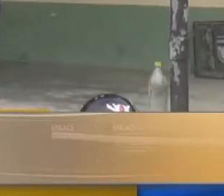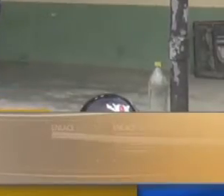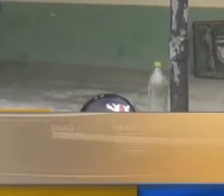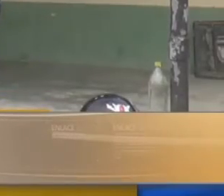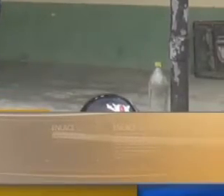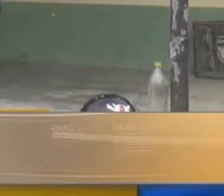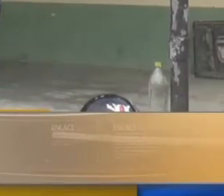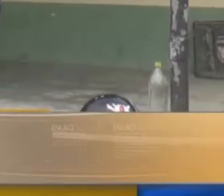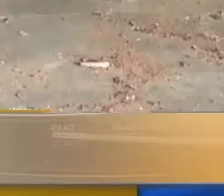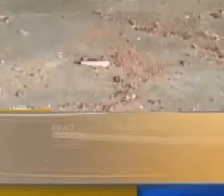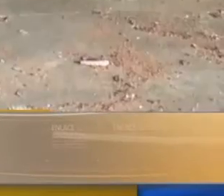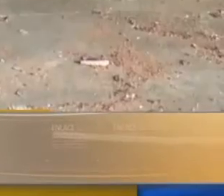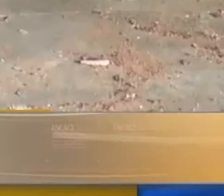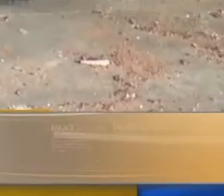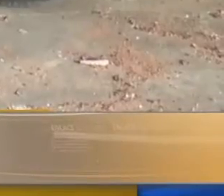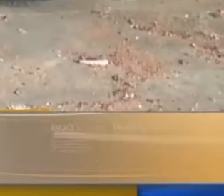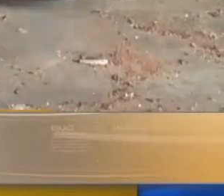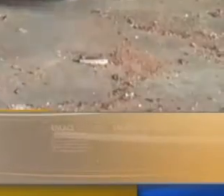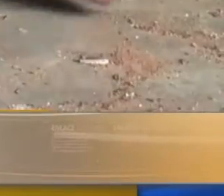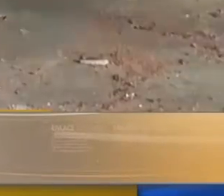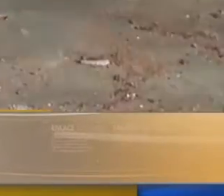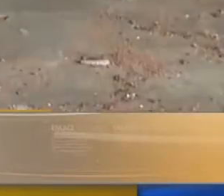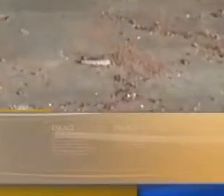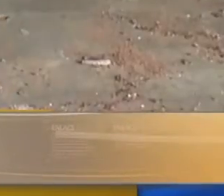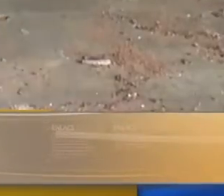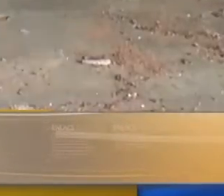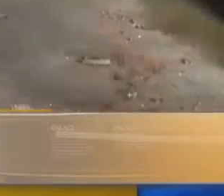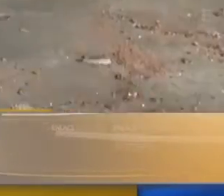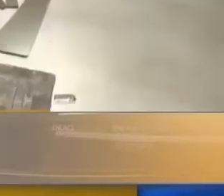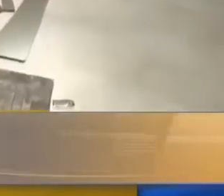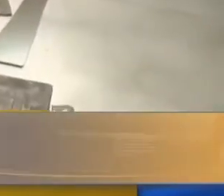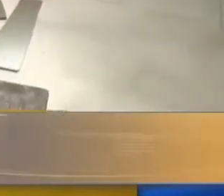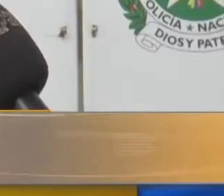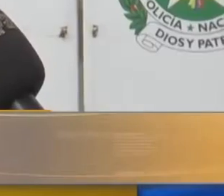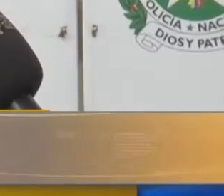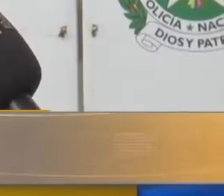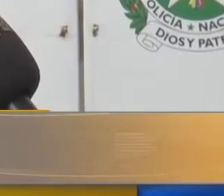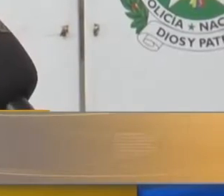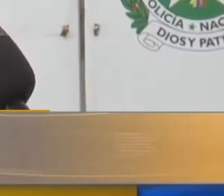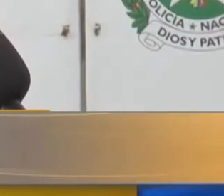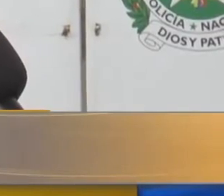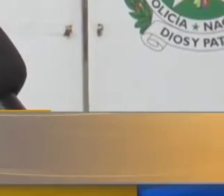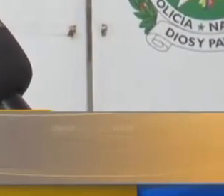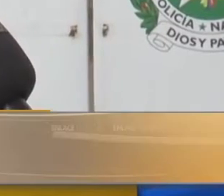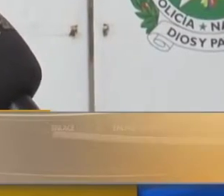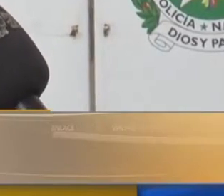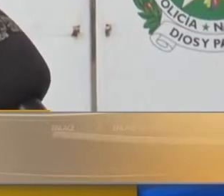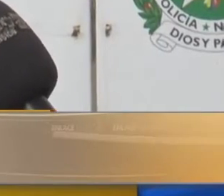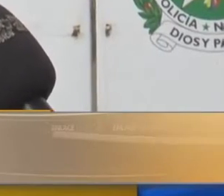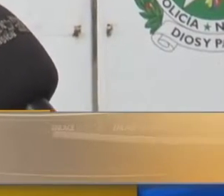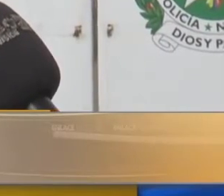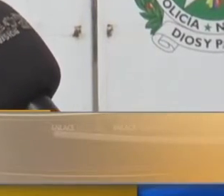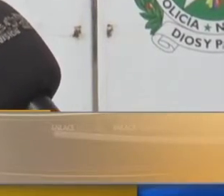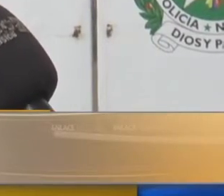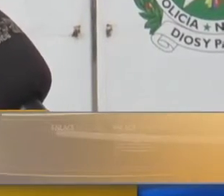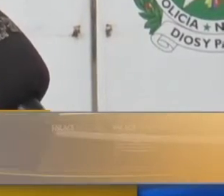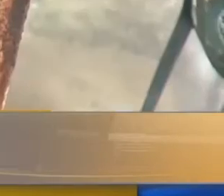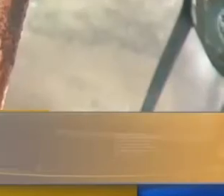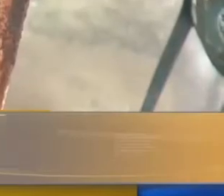barrio El Campín denuncia presunta arbitrariedad por parte de la policía en operativo de allanamiento. Autoridades aseguran que actuaron conforme a lo que ordena la